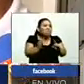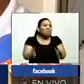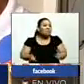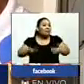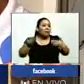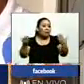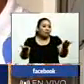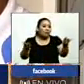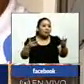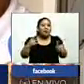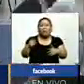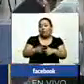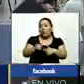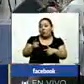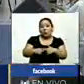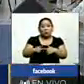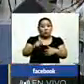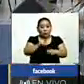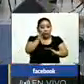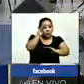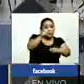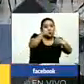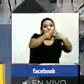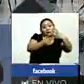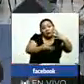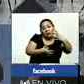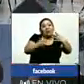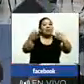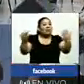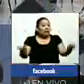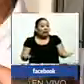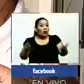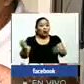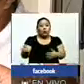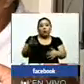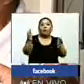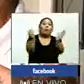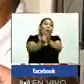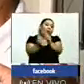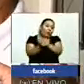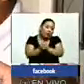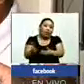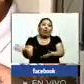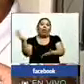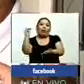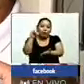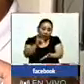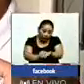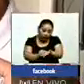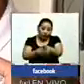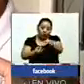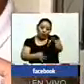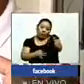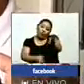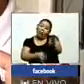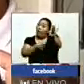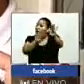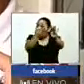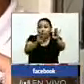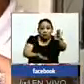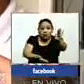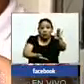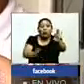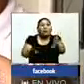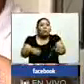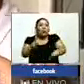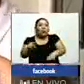ocurrir es que se van a cometer inconstitucionalidades, y esto llevaría a un nuevo conflicto de tener que recurrir a presentar recursos de inconstitucionalidad